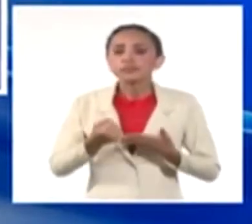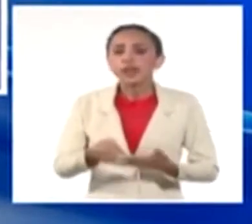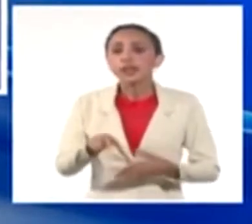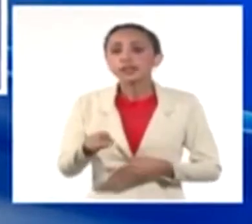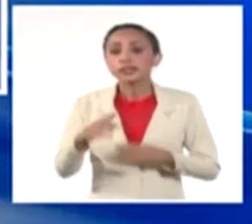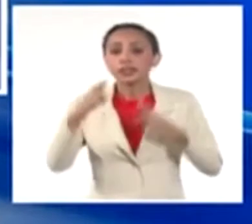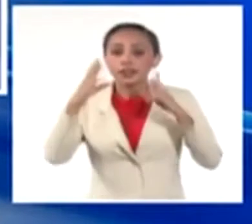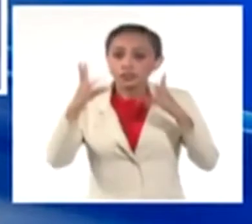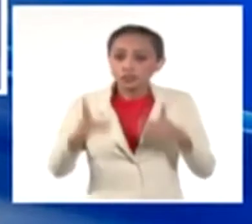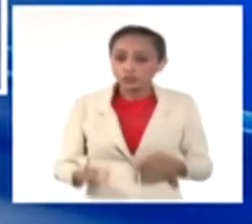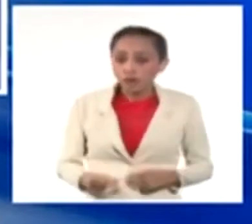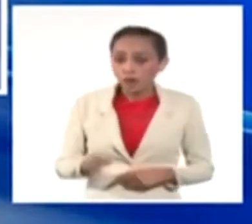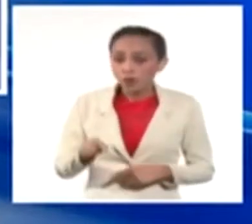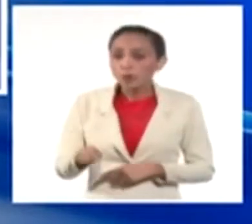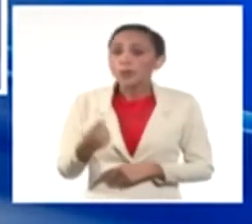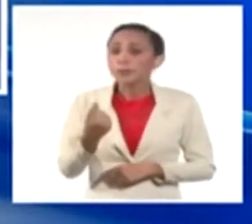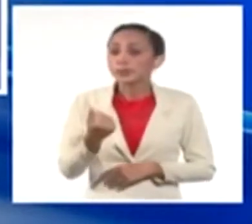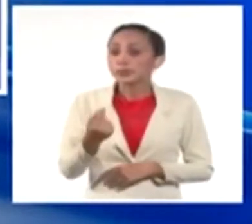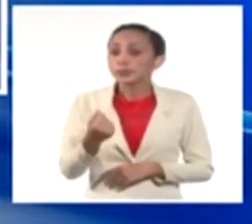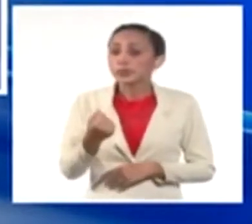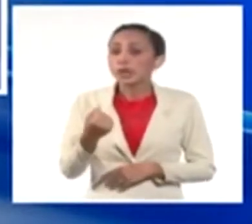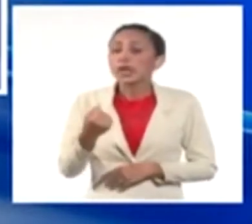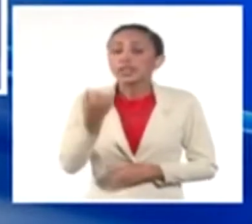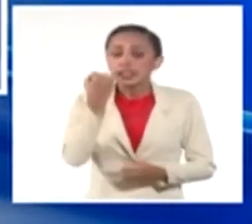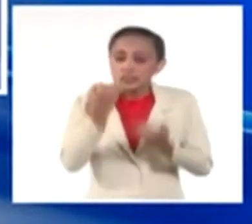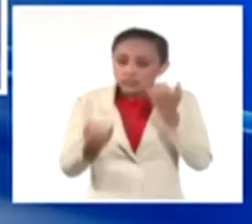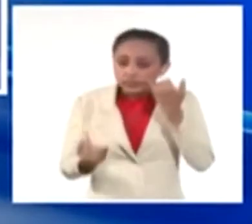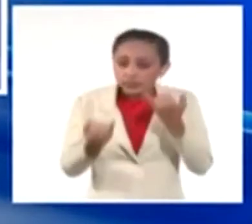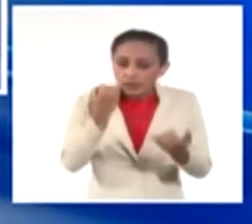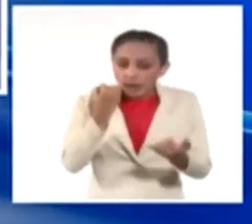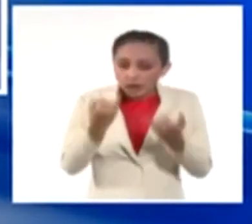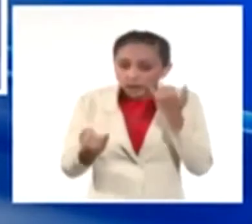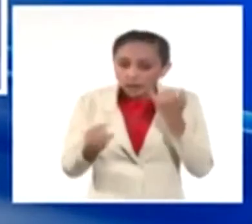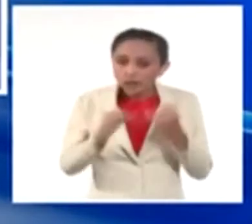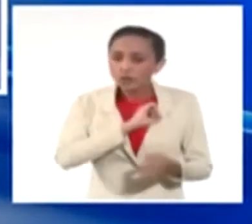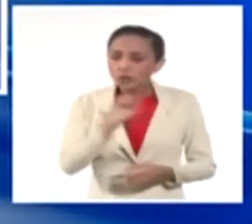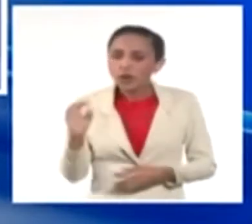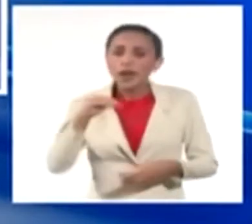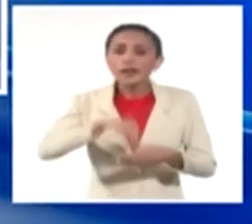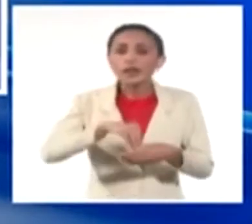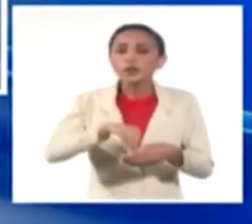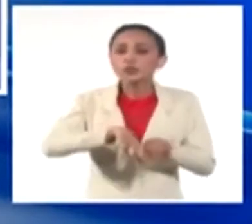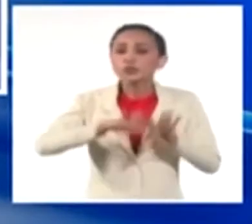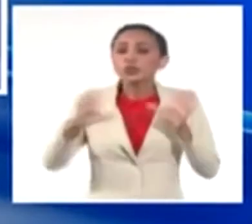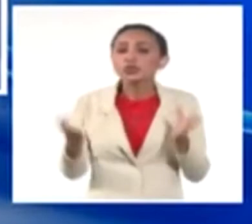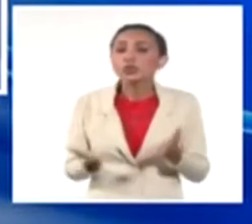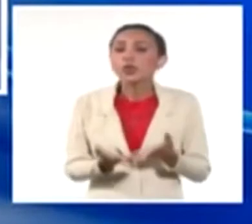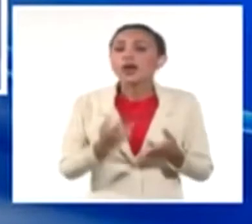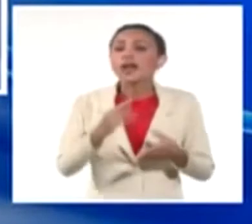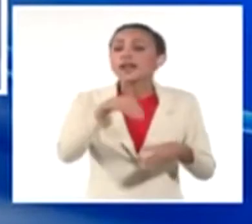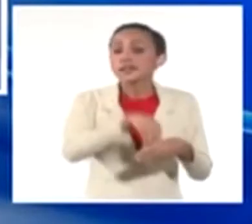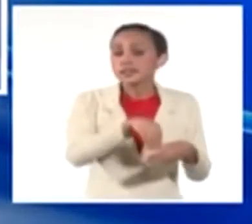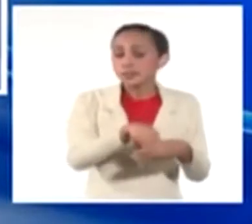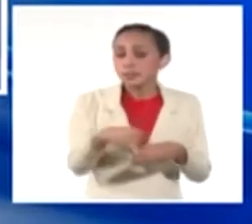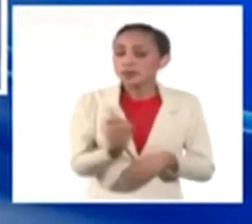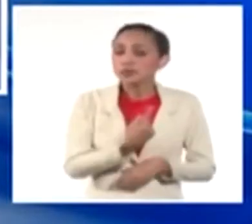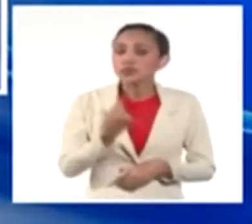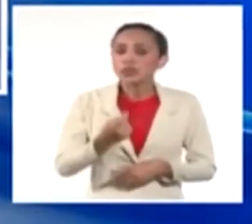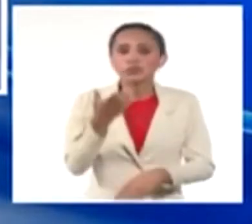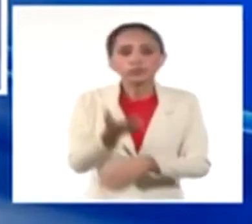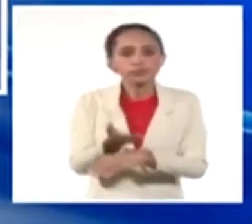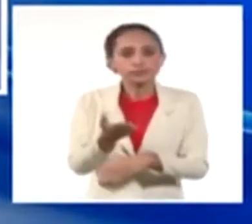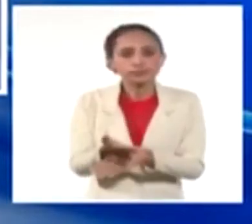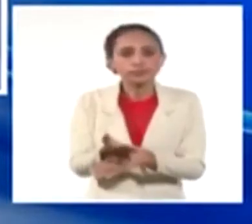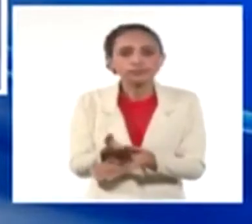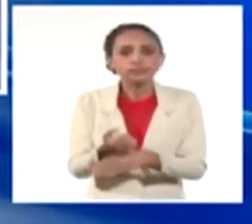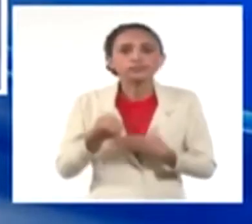presupuestario, identificar y lograr la recaudación de todas las reservas, exigir e incentivar